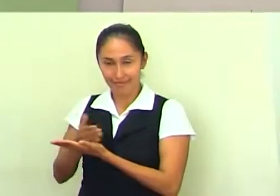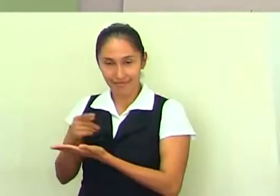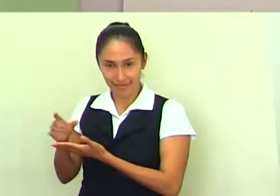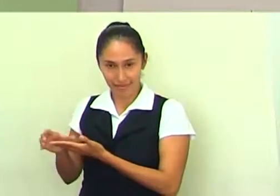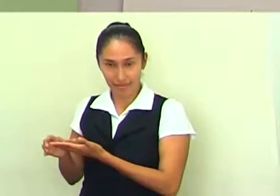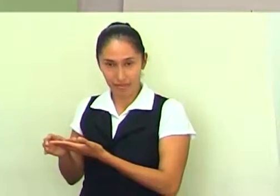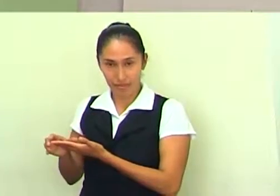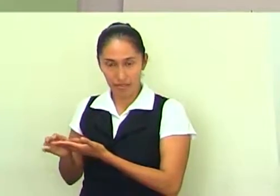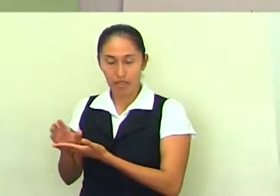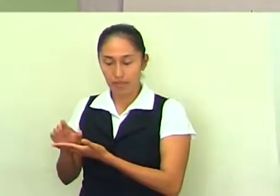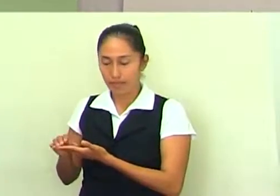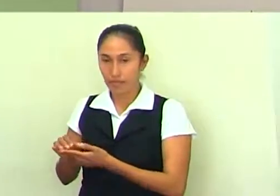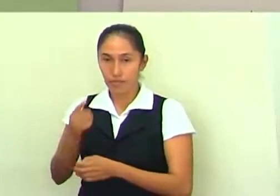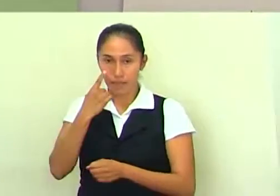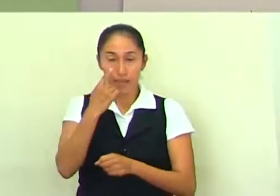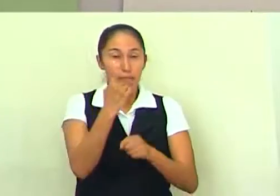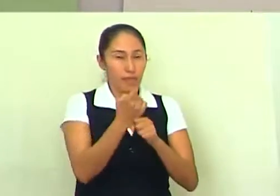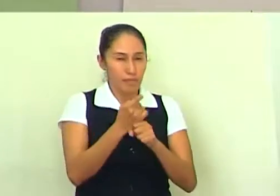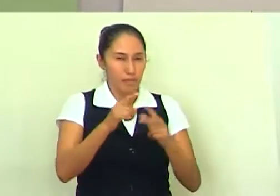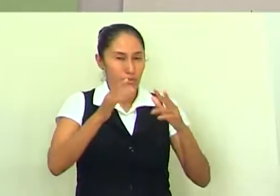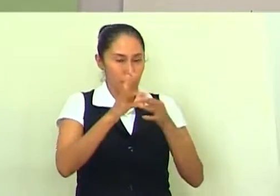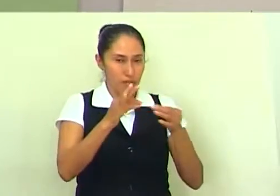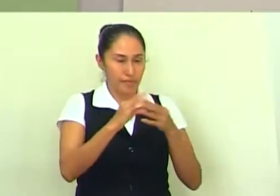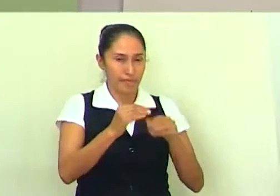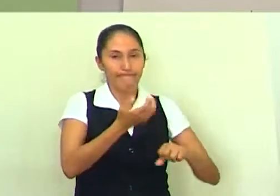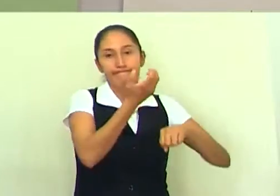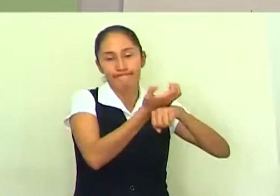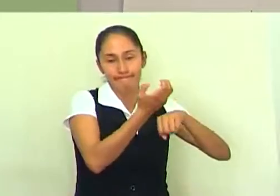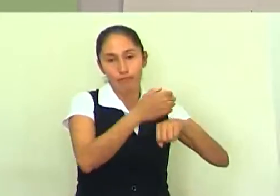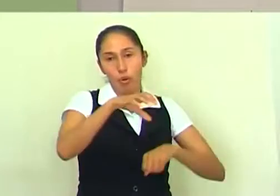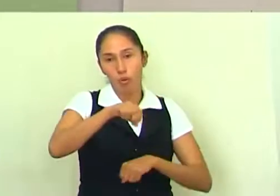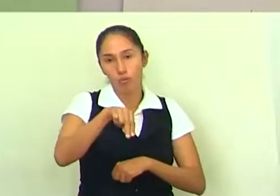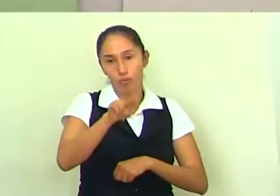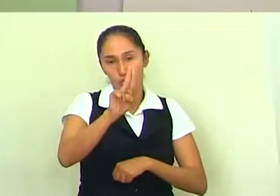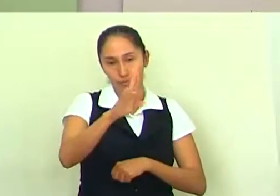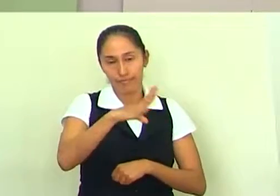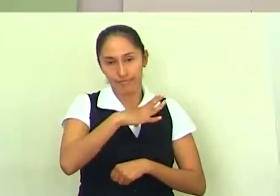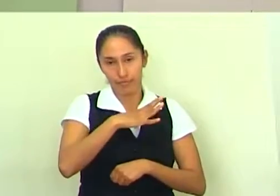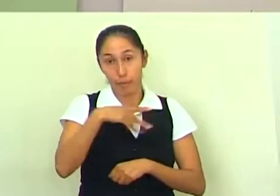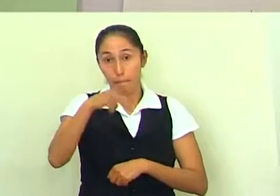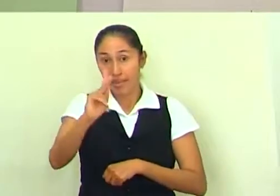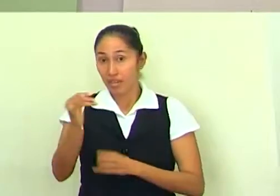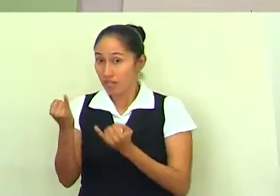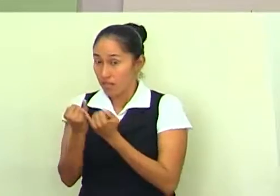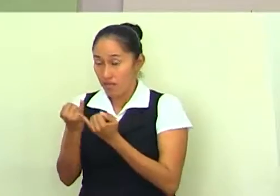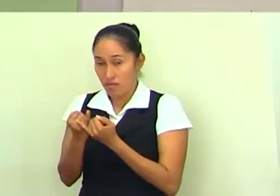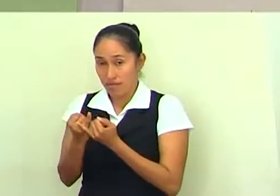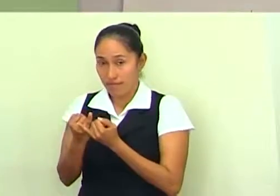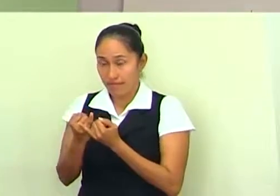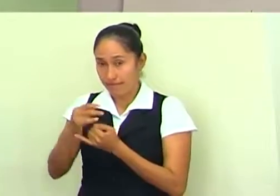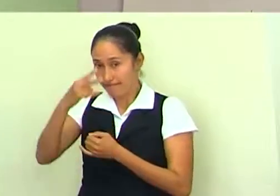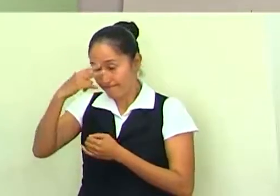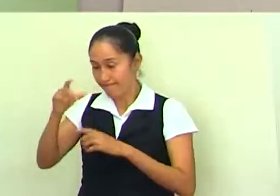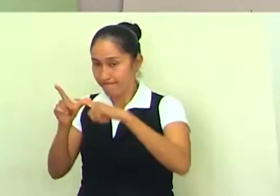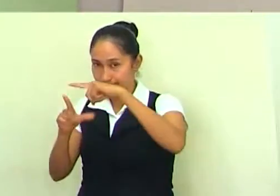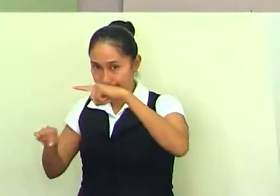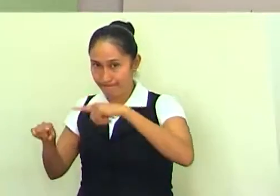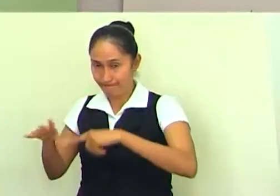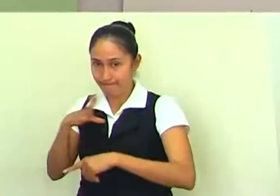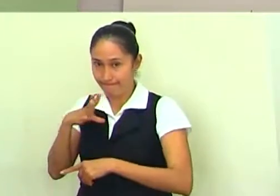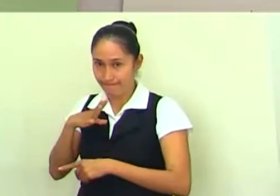de los Derechos Humanos, y bueno, ¿y eso dónde lo encontramos? Están en la página de la ONU, están también en